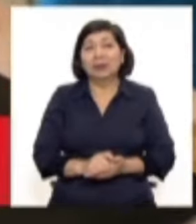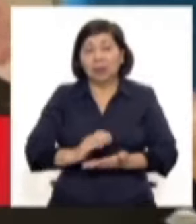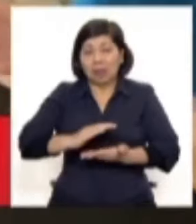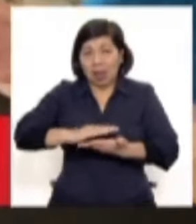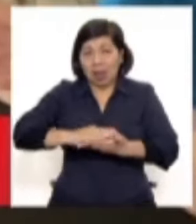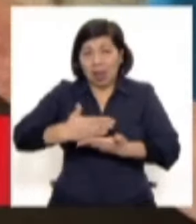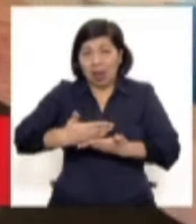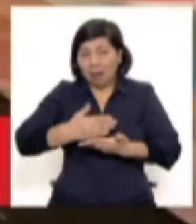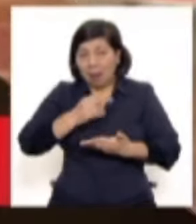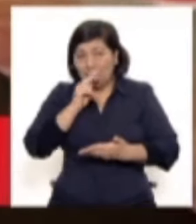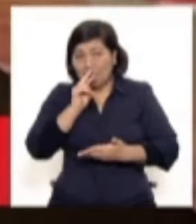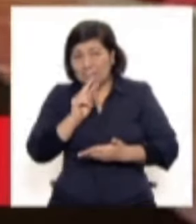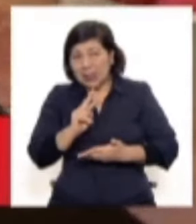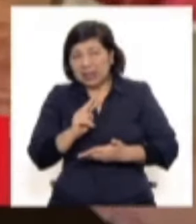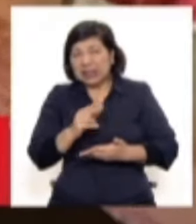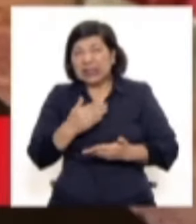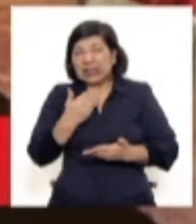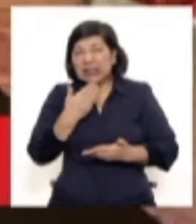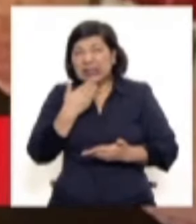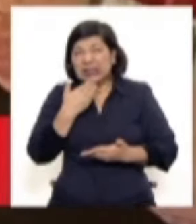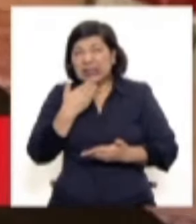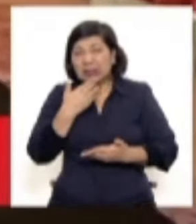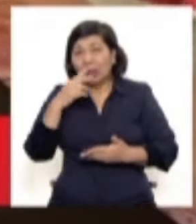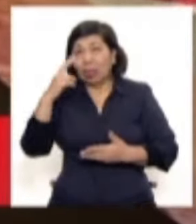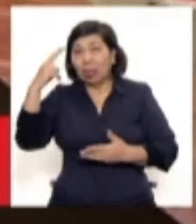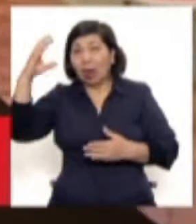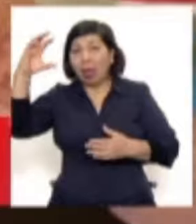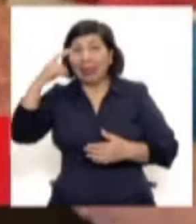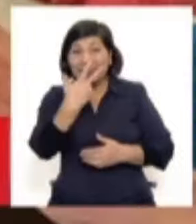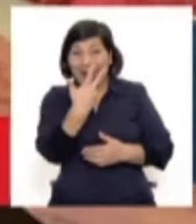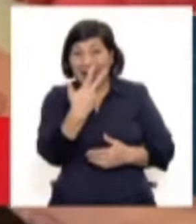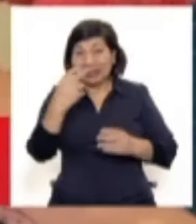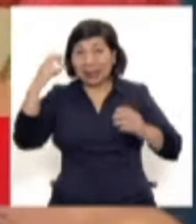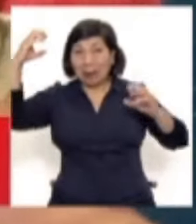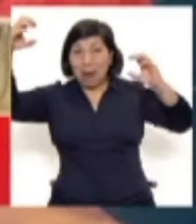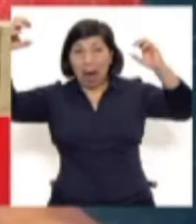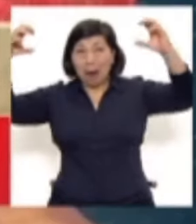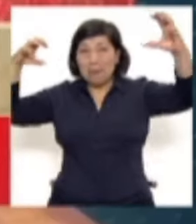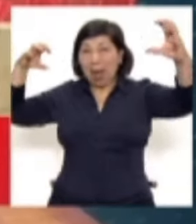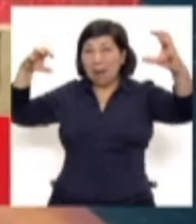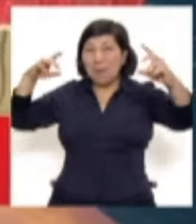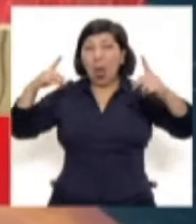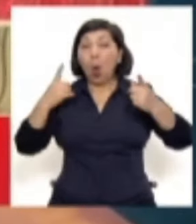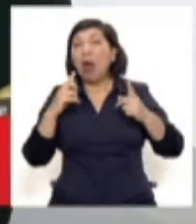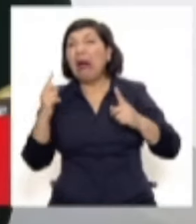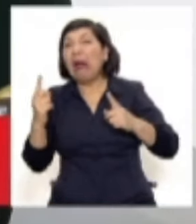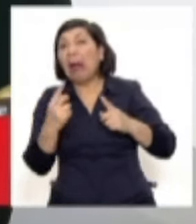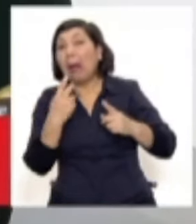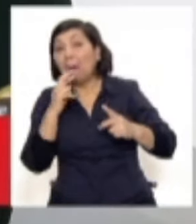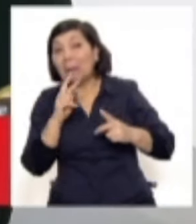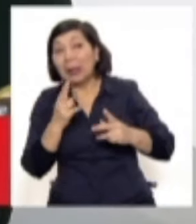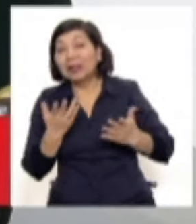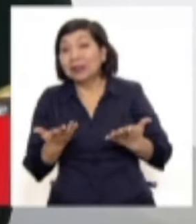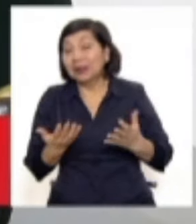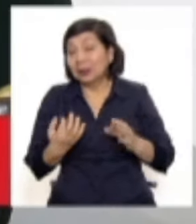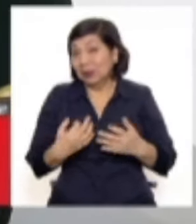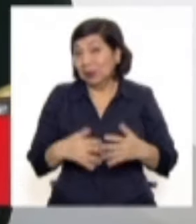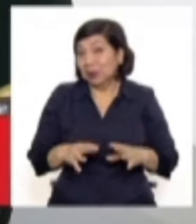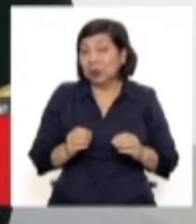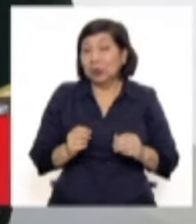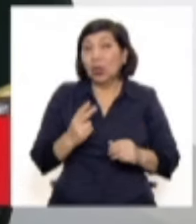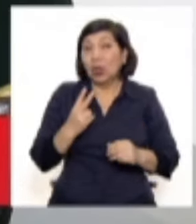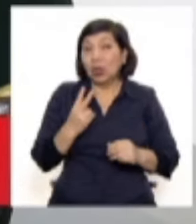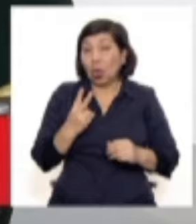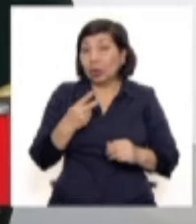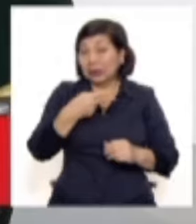una laptop donde podrían observar mediante tres cámaras de seguridad lo que sucedía en su alrededor. Este es un trabajo que nos ha conllevado